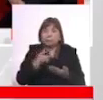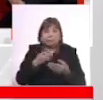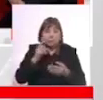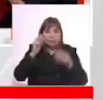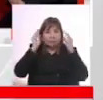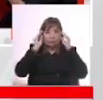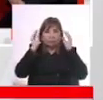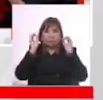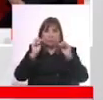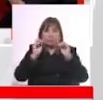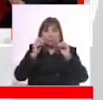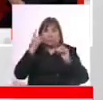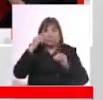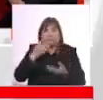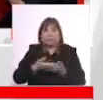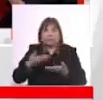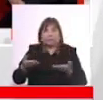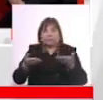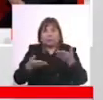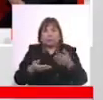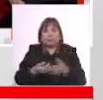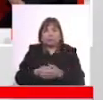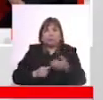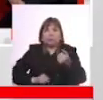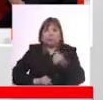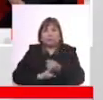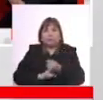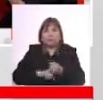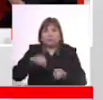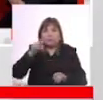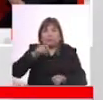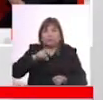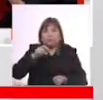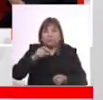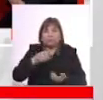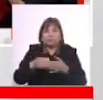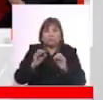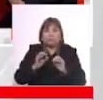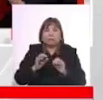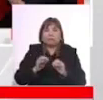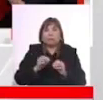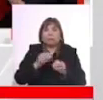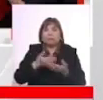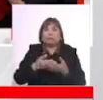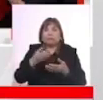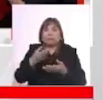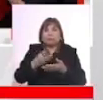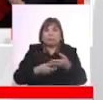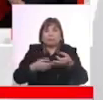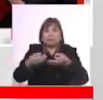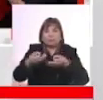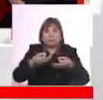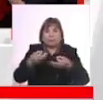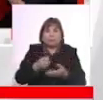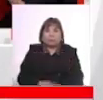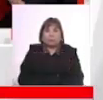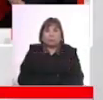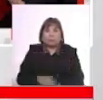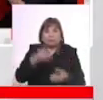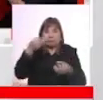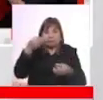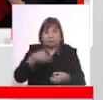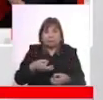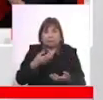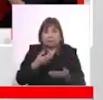para brindarles el apoyo necesario, priorizando los recursos justo a este